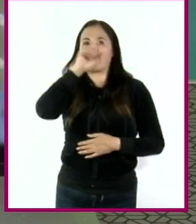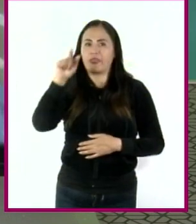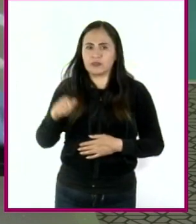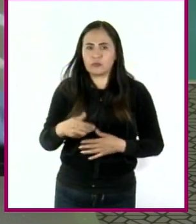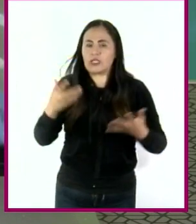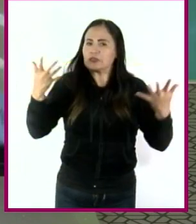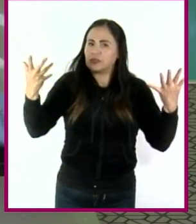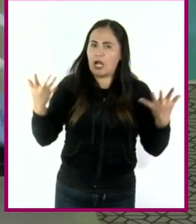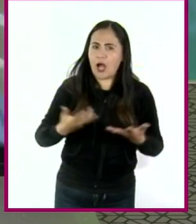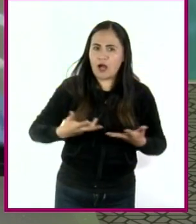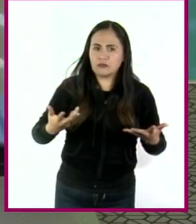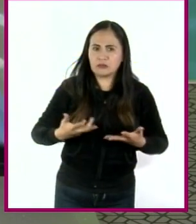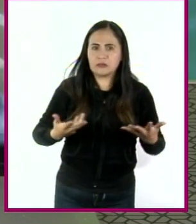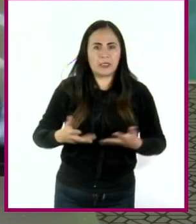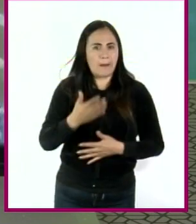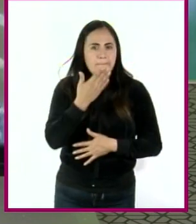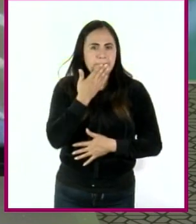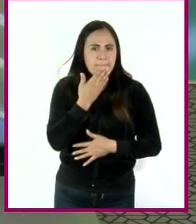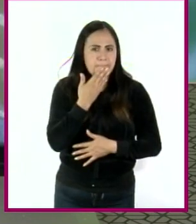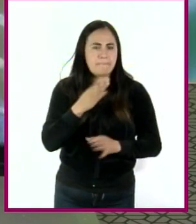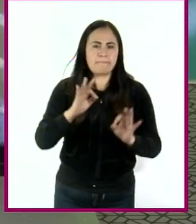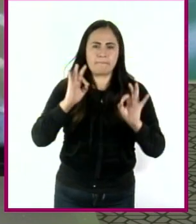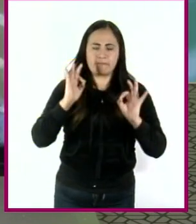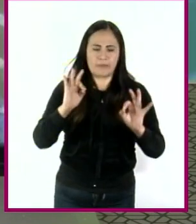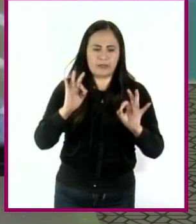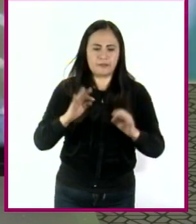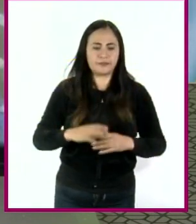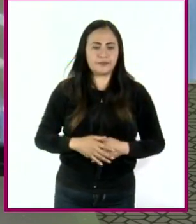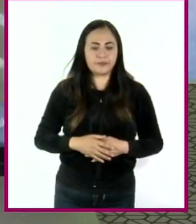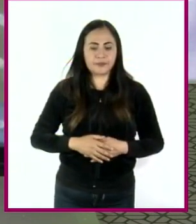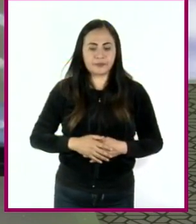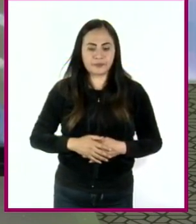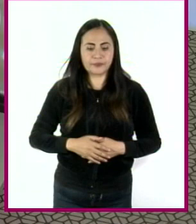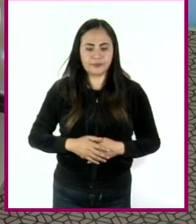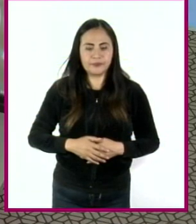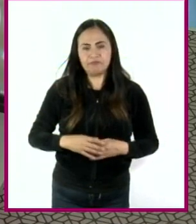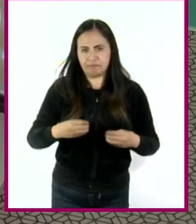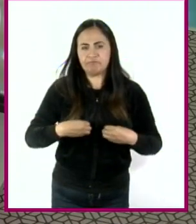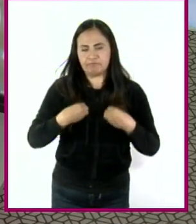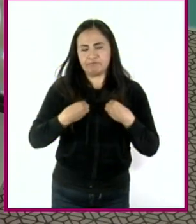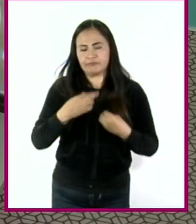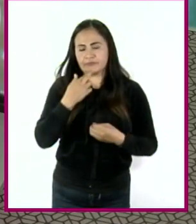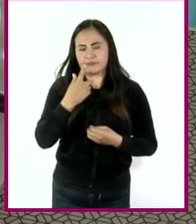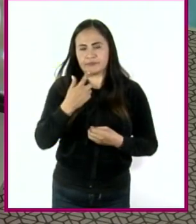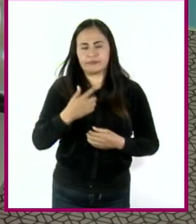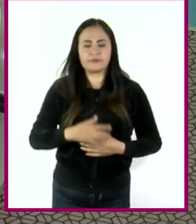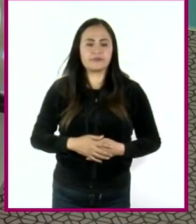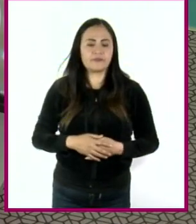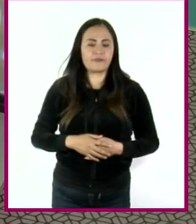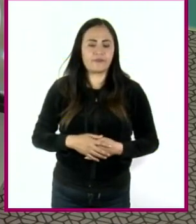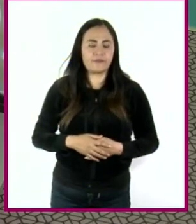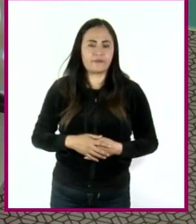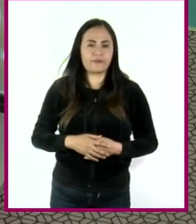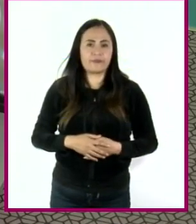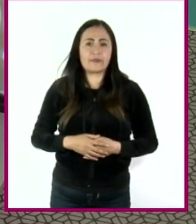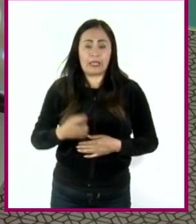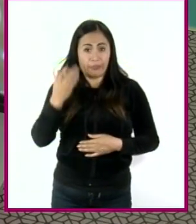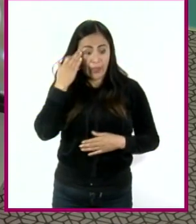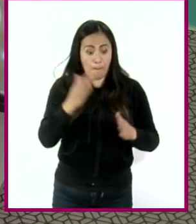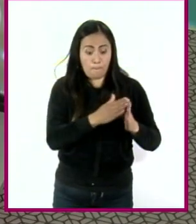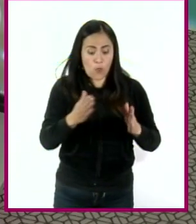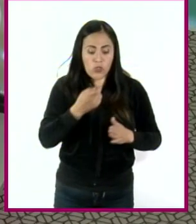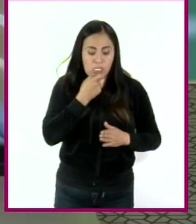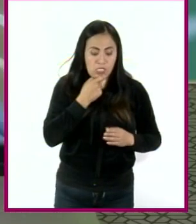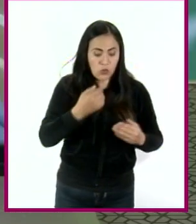desenvolverse en forma más adecuada en su vida. Entonces es muy importante esa etapa para